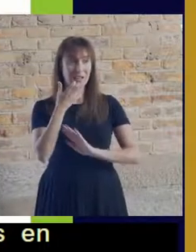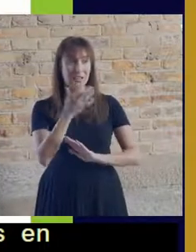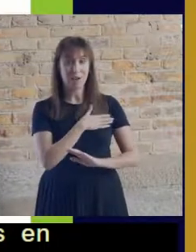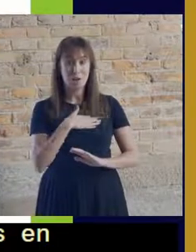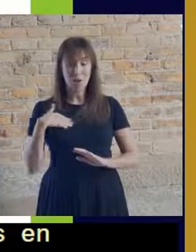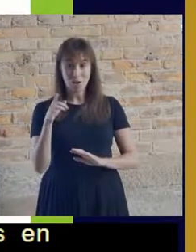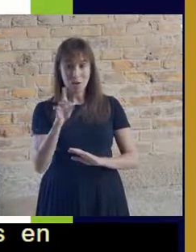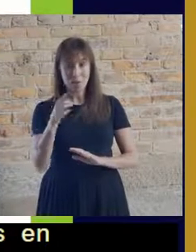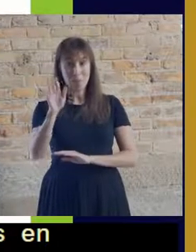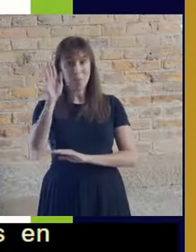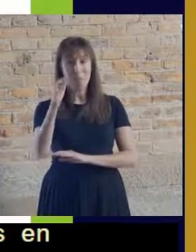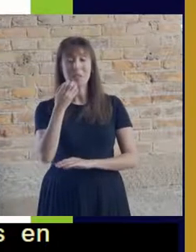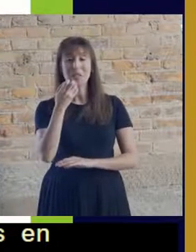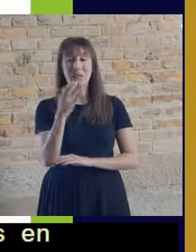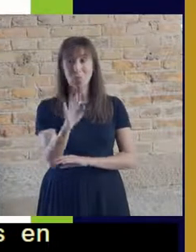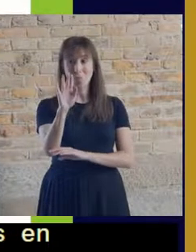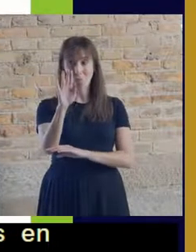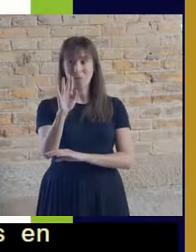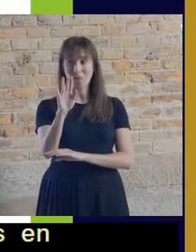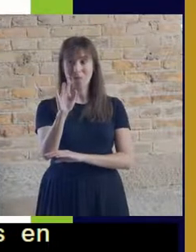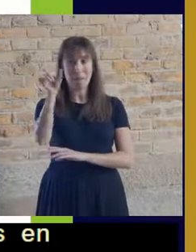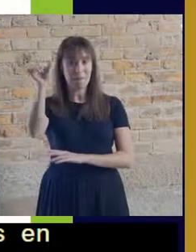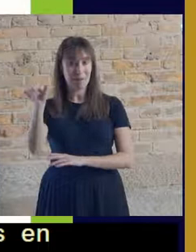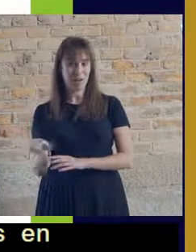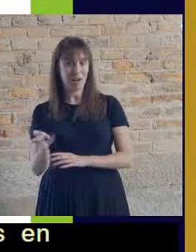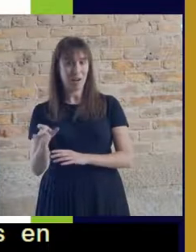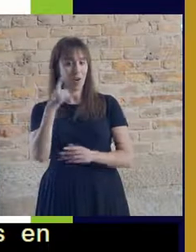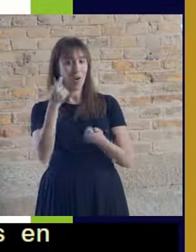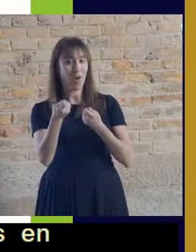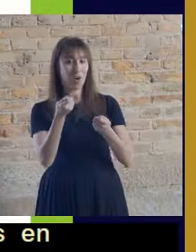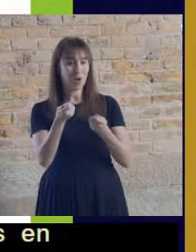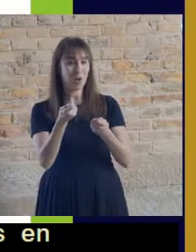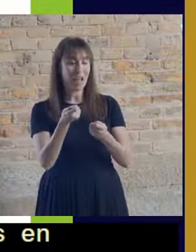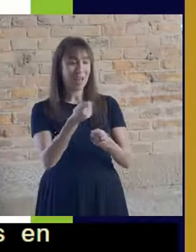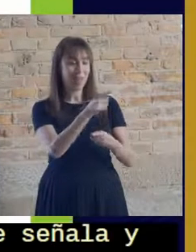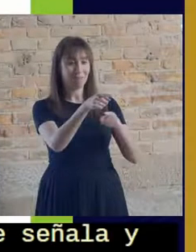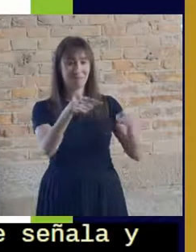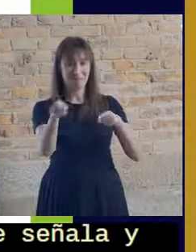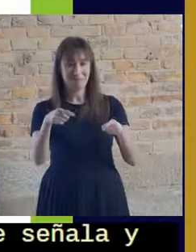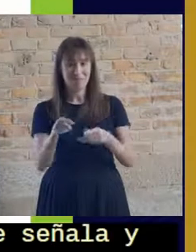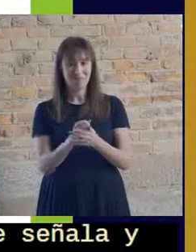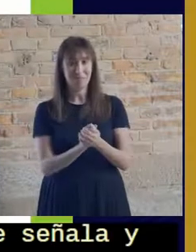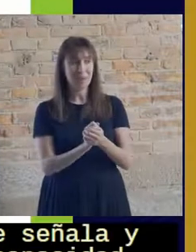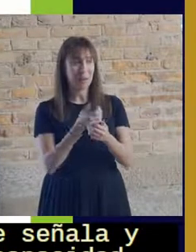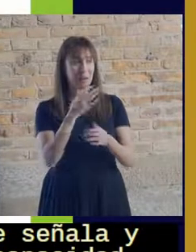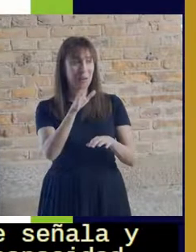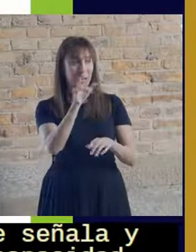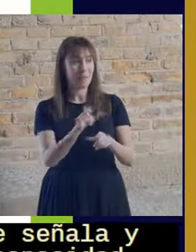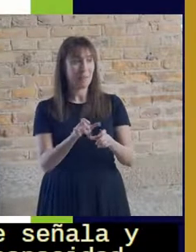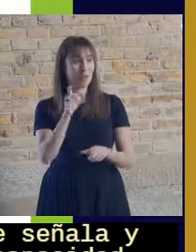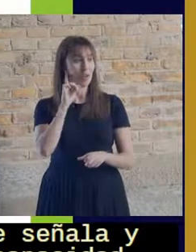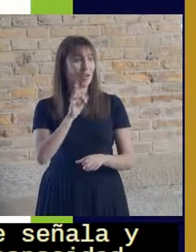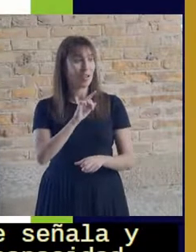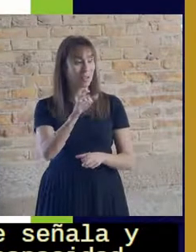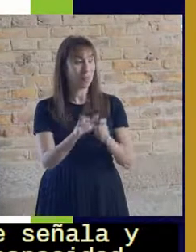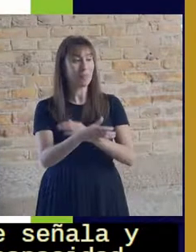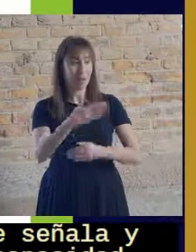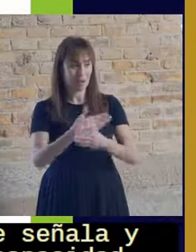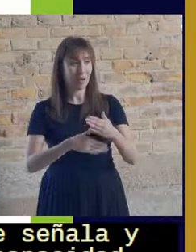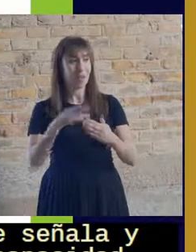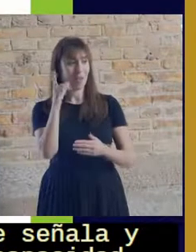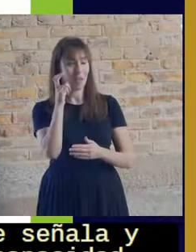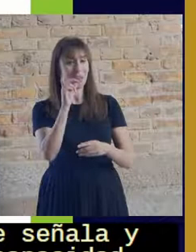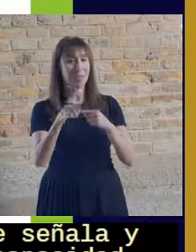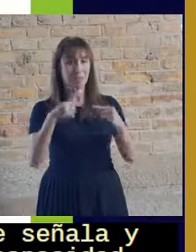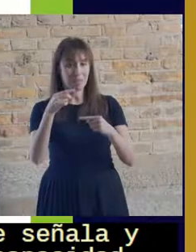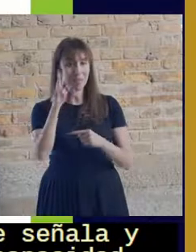mano pero si levantamos la mano hay un moderador y te señala y tú en ese momento empiezas a exponer la persona con discapacidad auditiva si va viendo Quién es